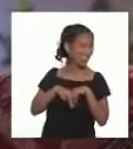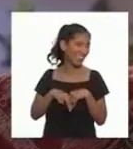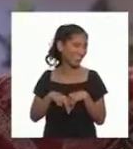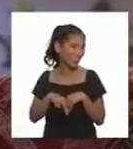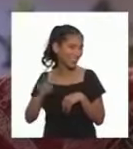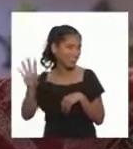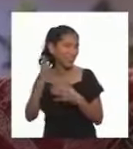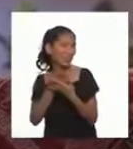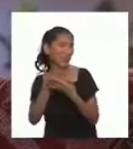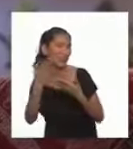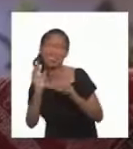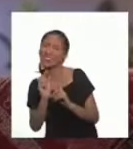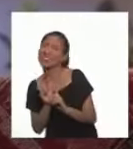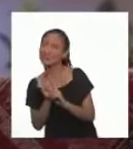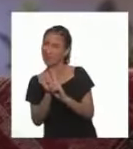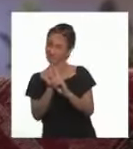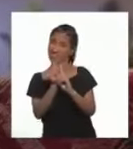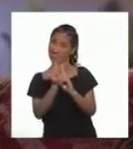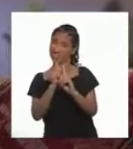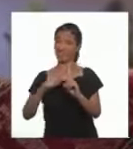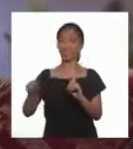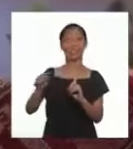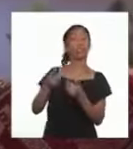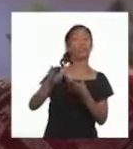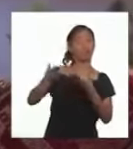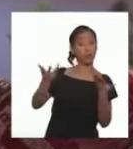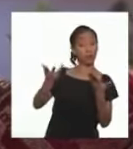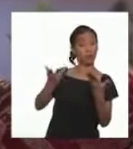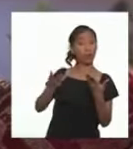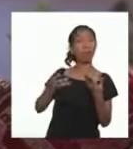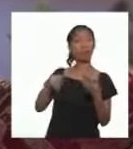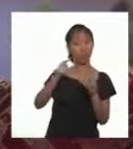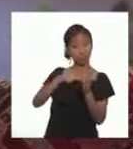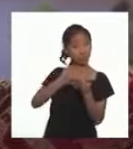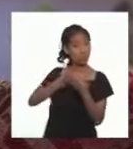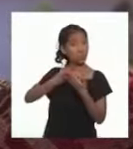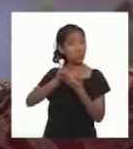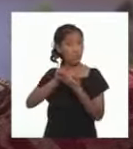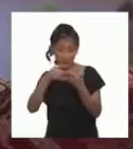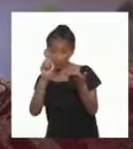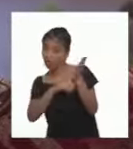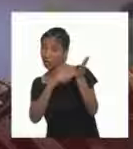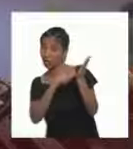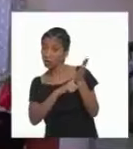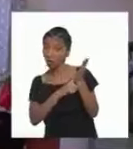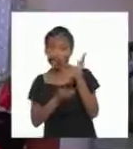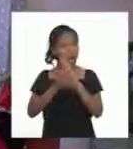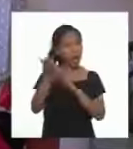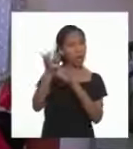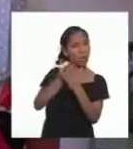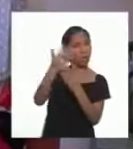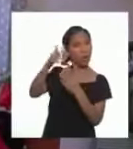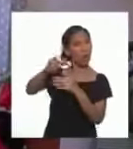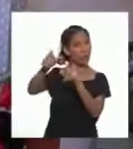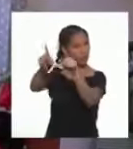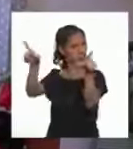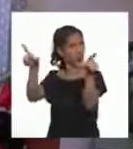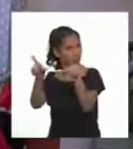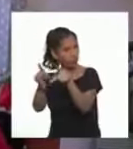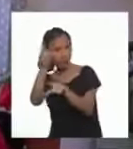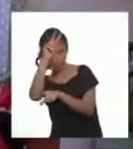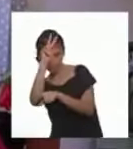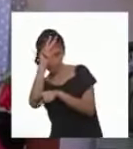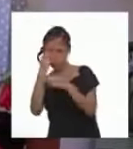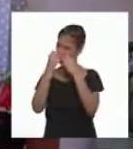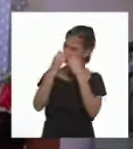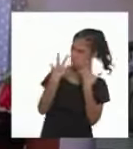Son sus objetos especiales y pertenecen a diferentes lugares del país. Perú. ¡Oh, qué